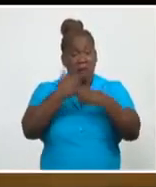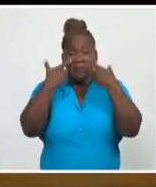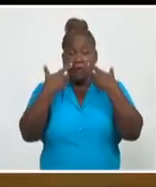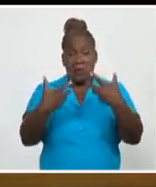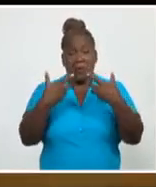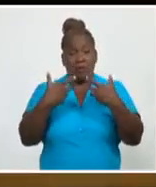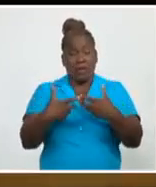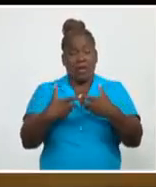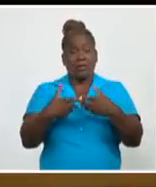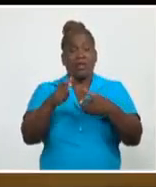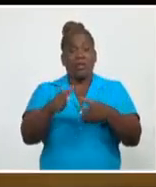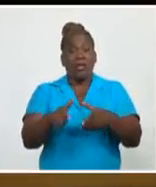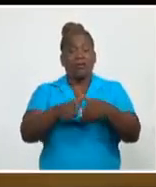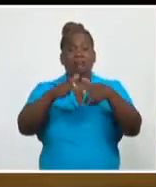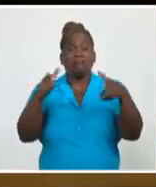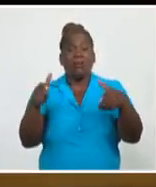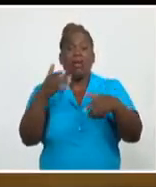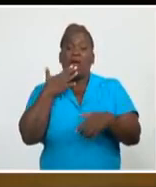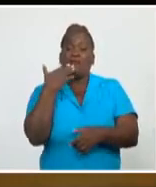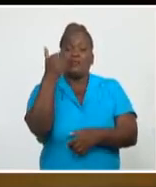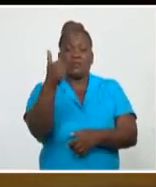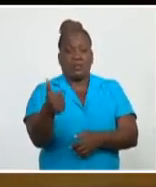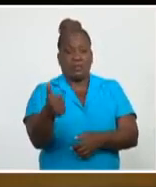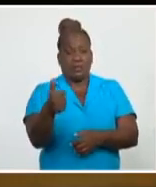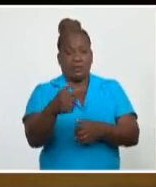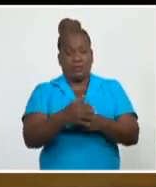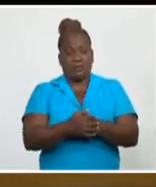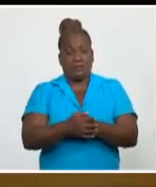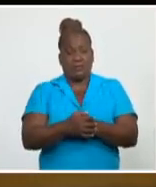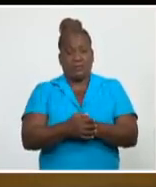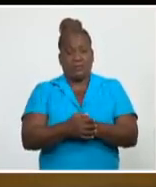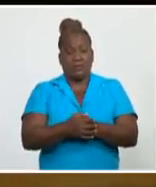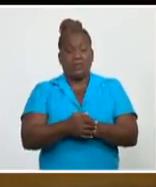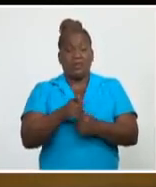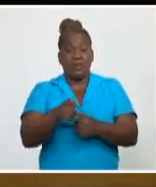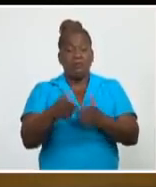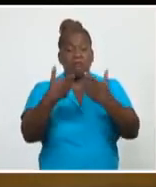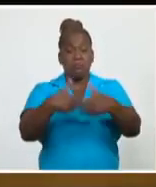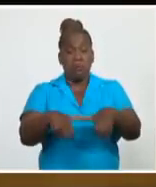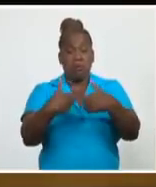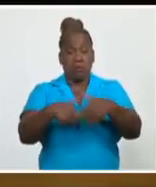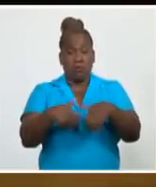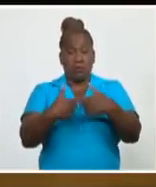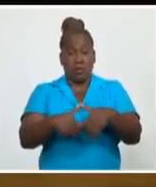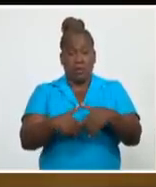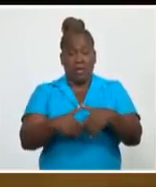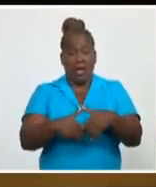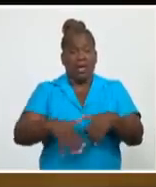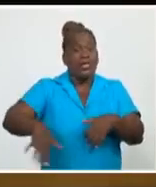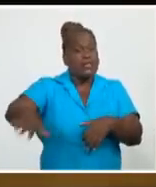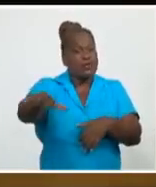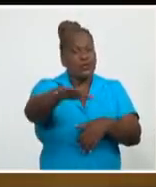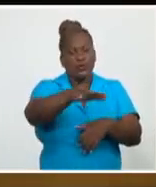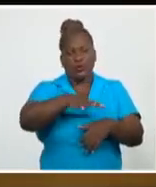el incremento de la eficiencia, eficacia y la productividad en todas las esferas.